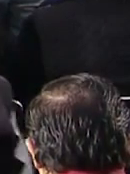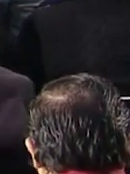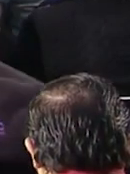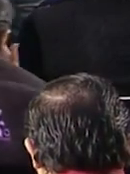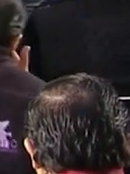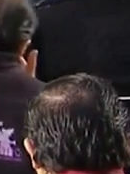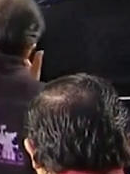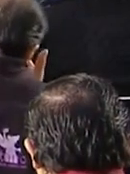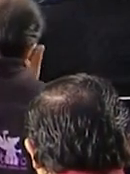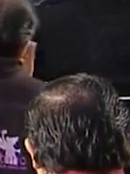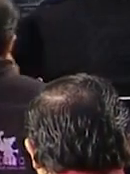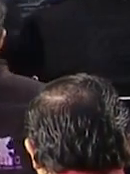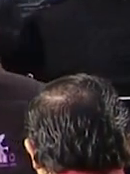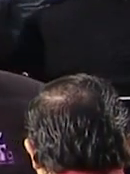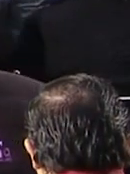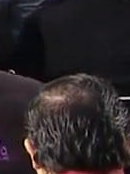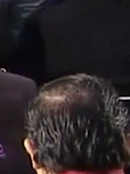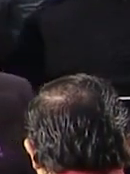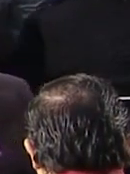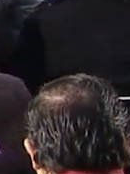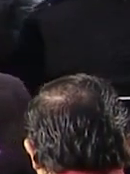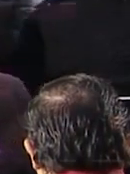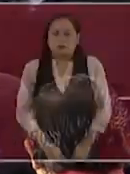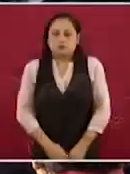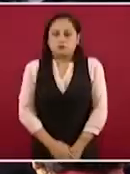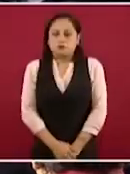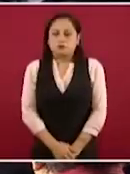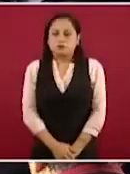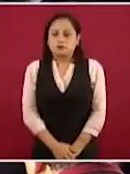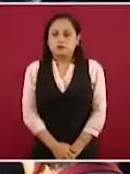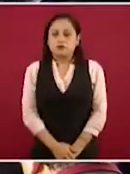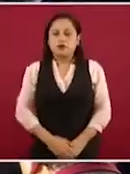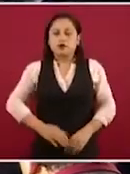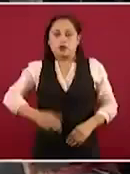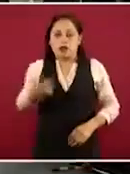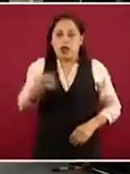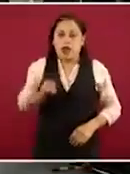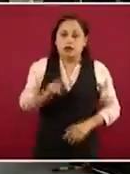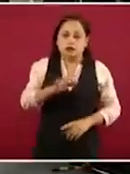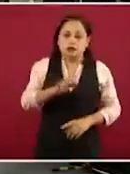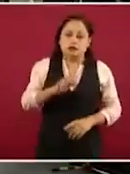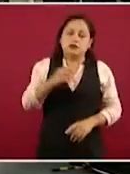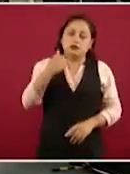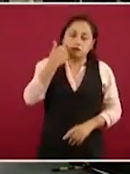honestidad. Entonces, en ese ambiente se está tratando este asunto.